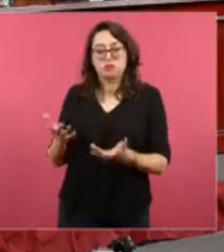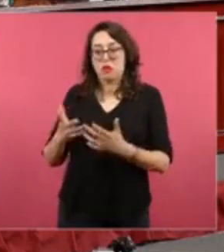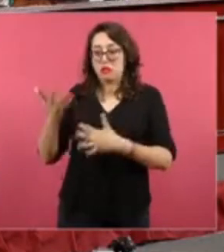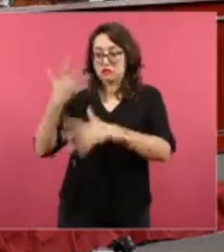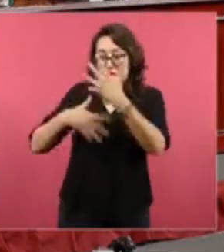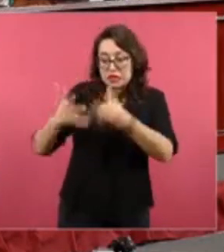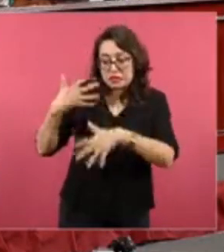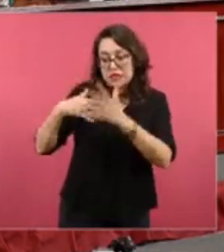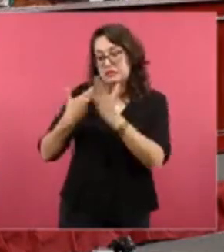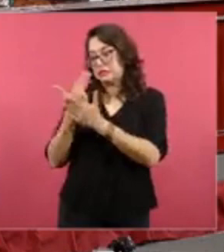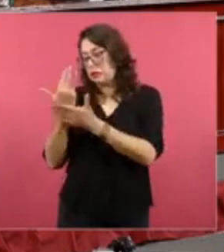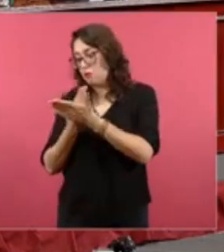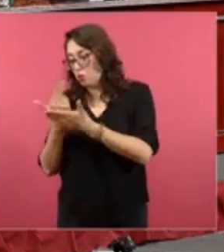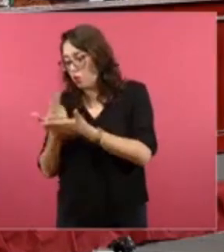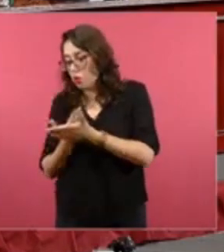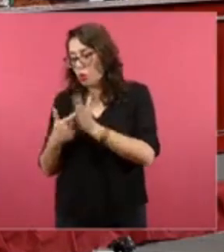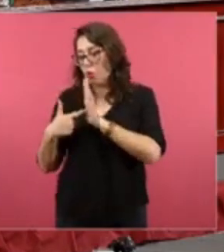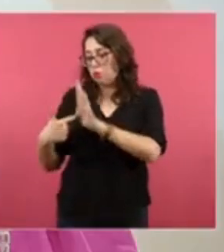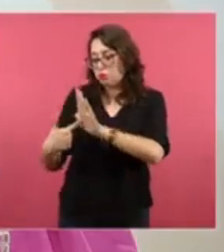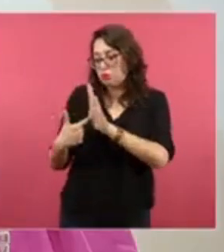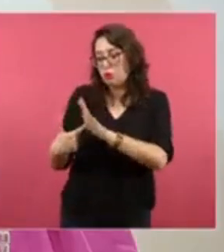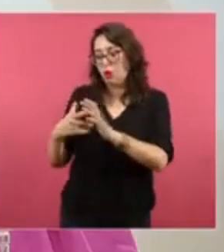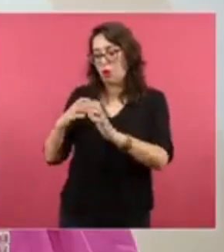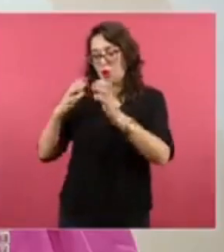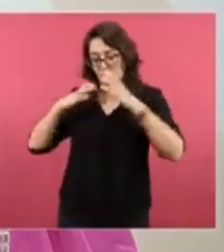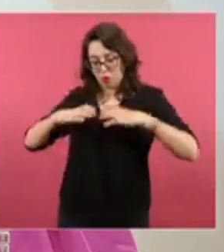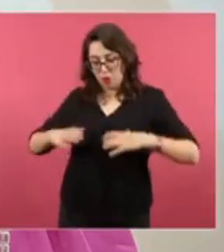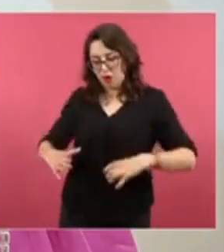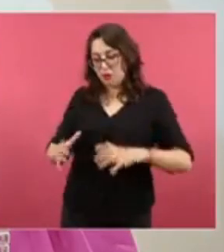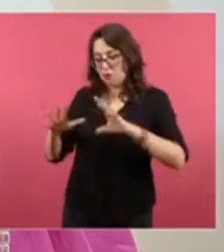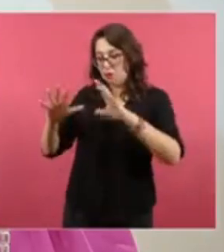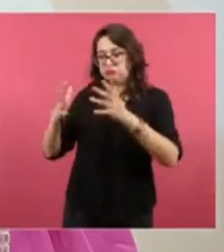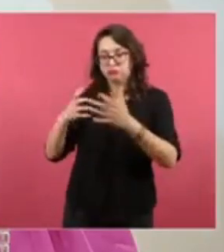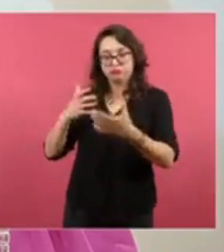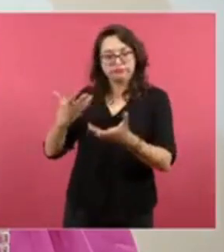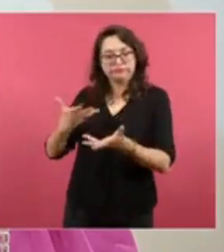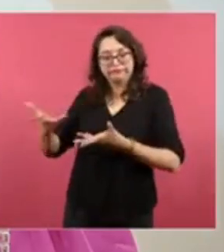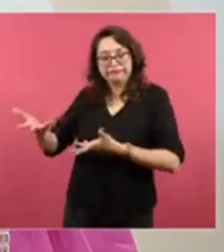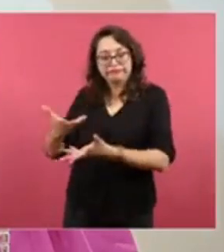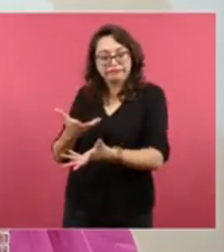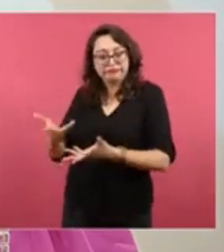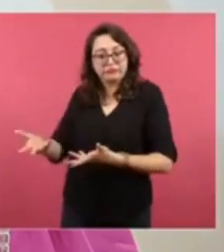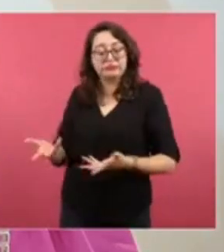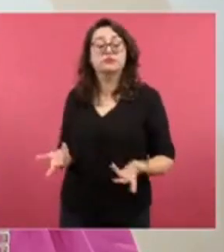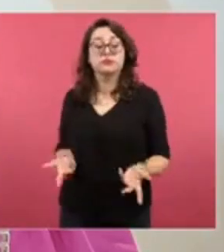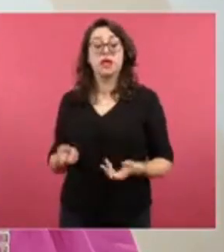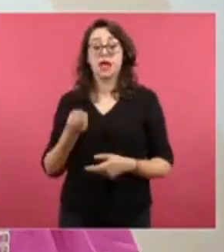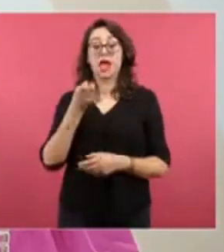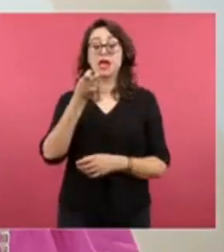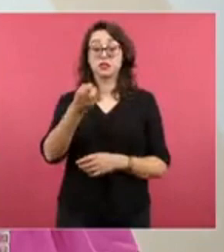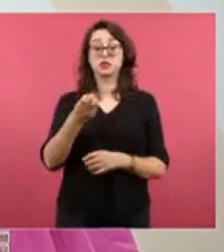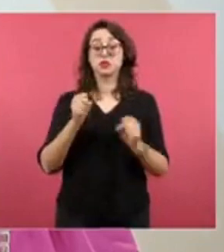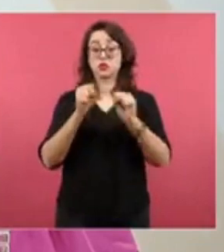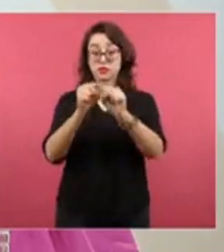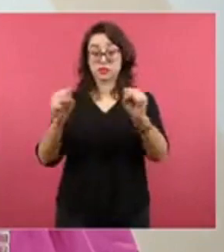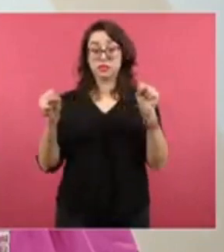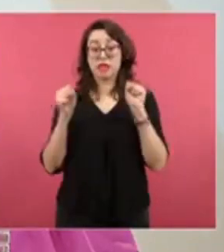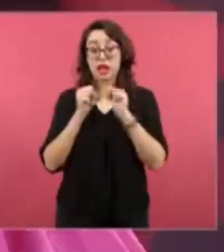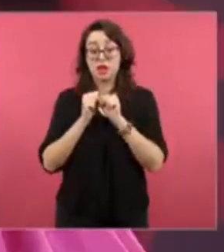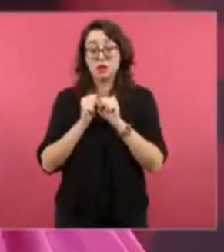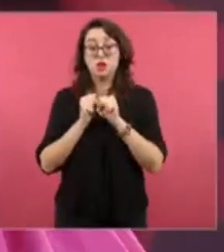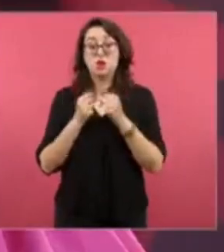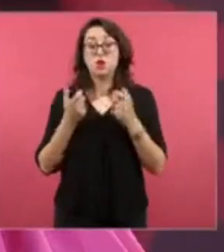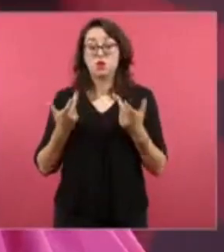Entonces, efectivamente, las maestras especialistas dentro de las aulas de educación especial, como yo les comentaba, que, bueno, pues yo les